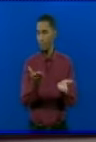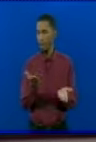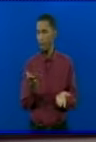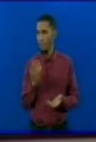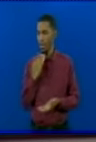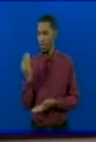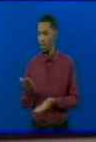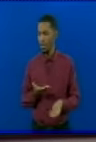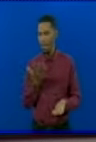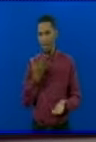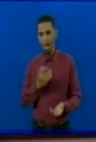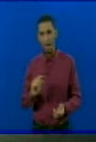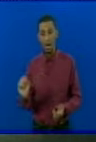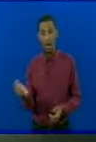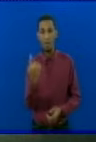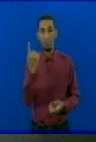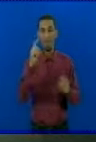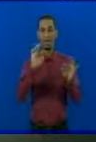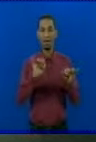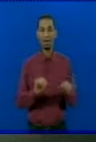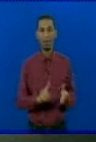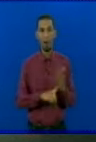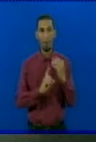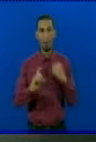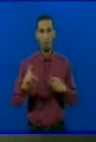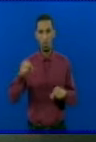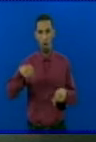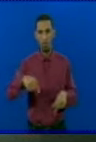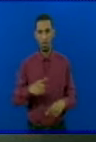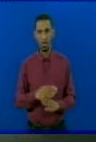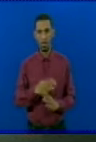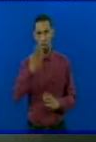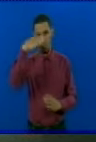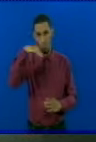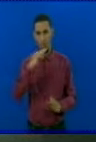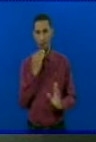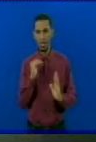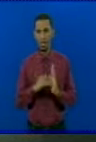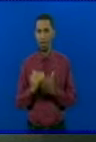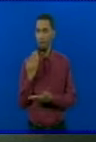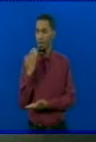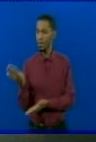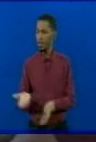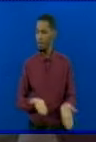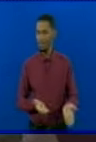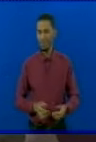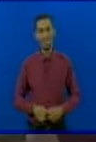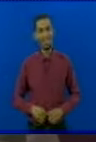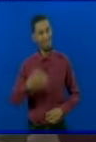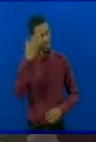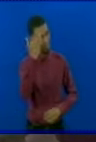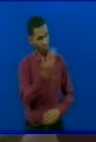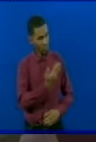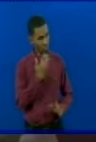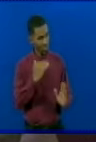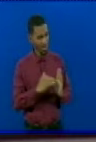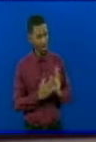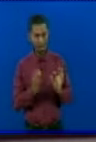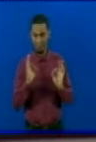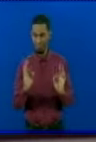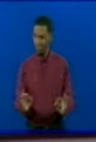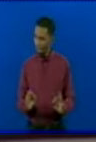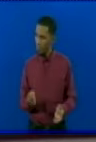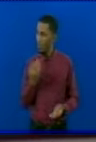Beatriz Johnson Urrutia, primera secretaria del partido en nuestro territorio. Muy buenas tardes y bienvenida. Gracias, buenas tardes. Como siempre, un gusto